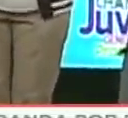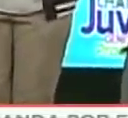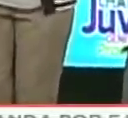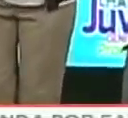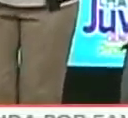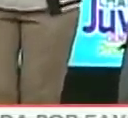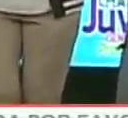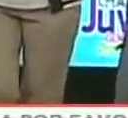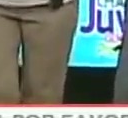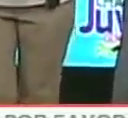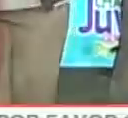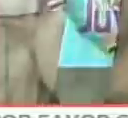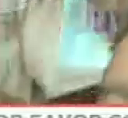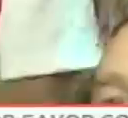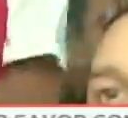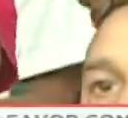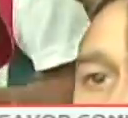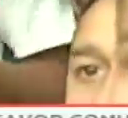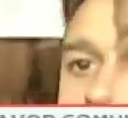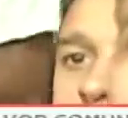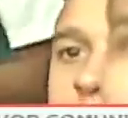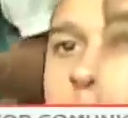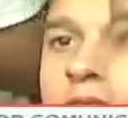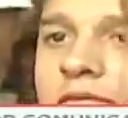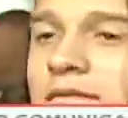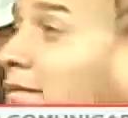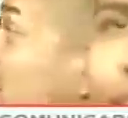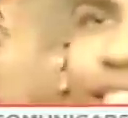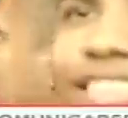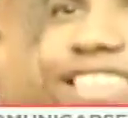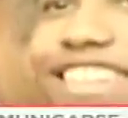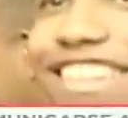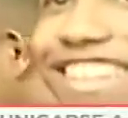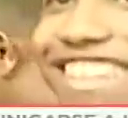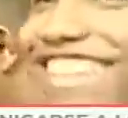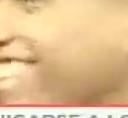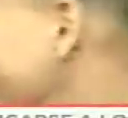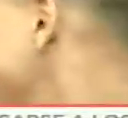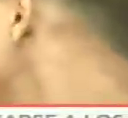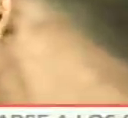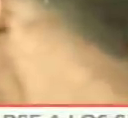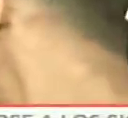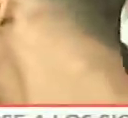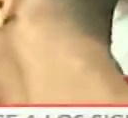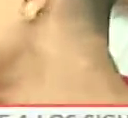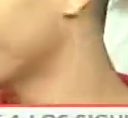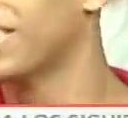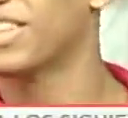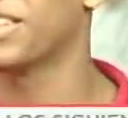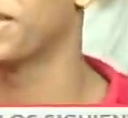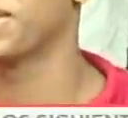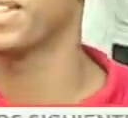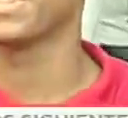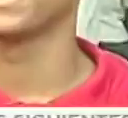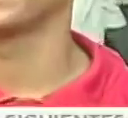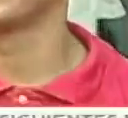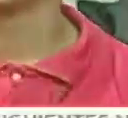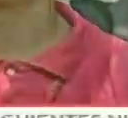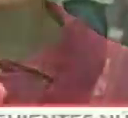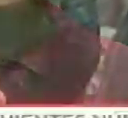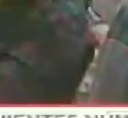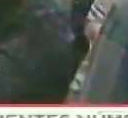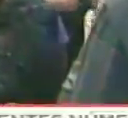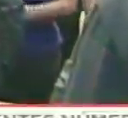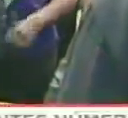presidente, para conservar la Nico paz. Dile, mío, yo no quiero otro, no, no, que